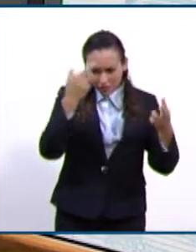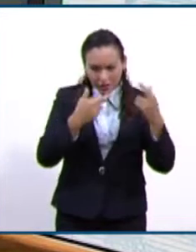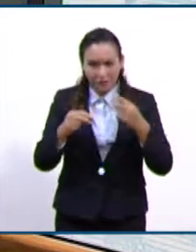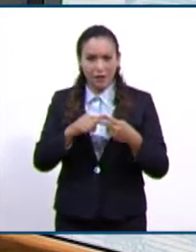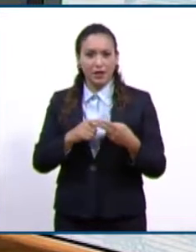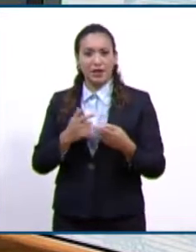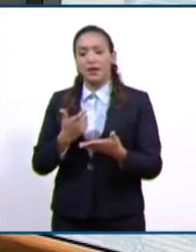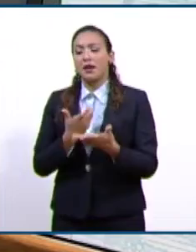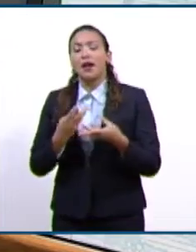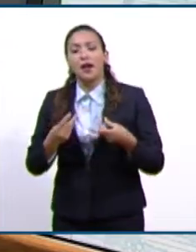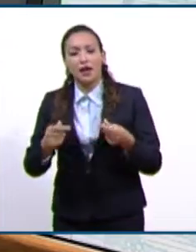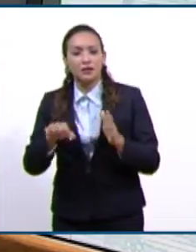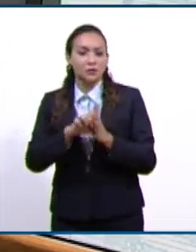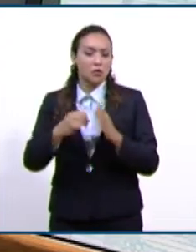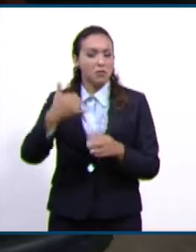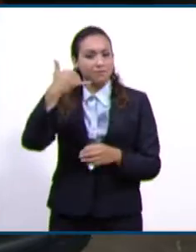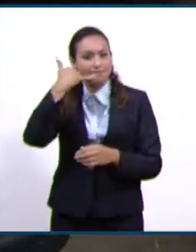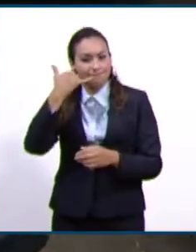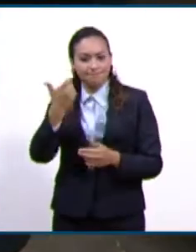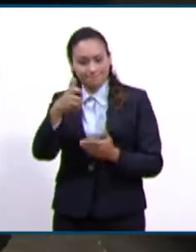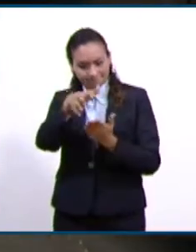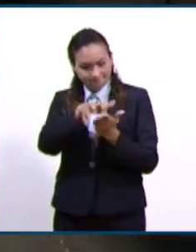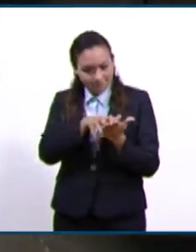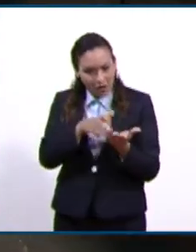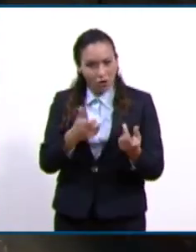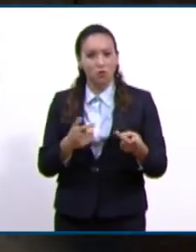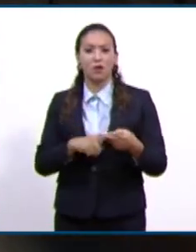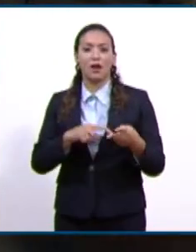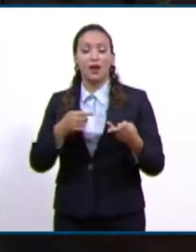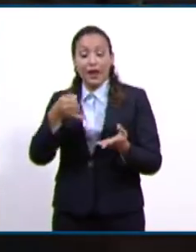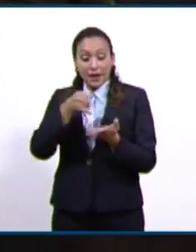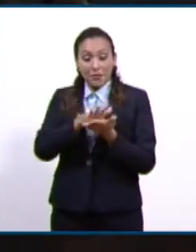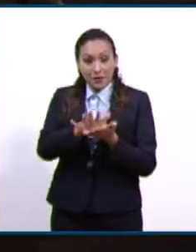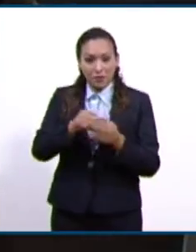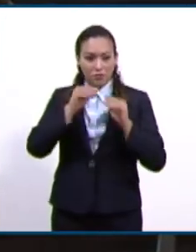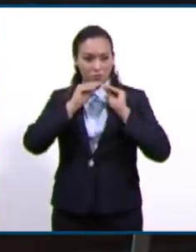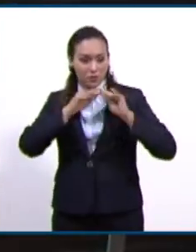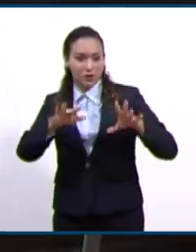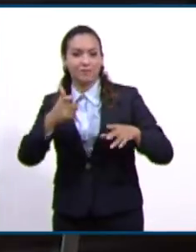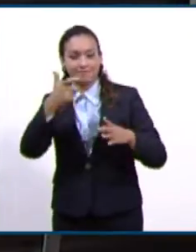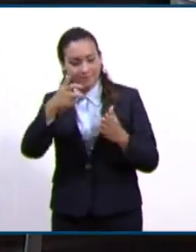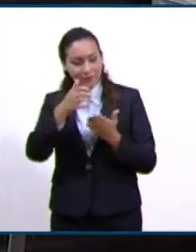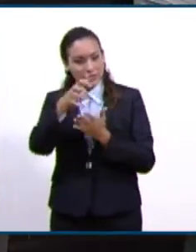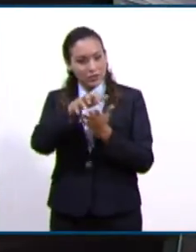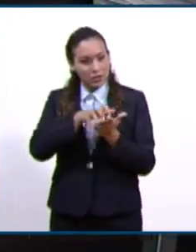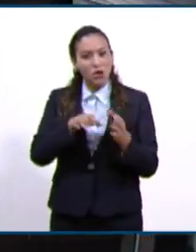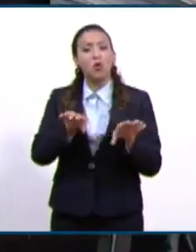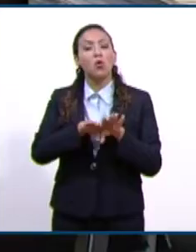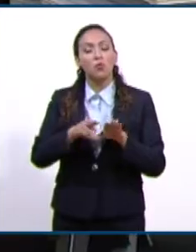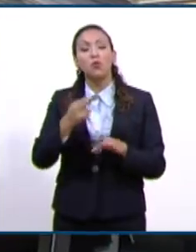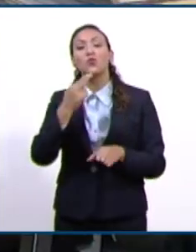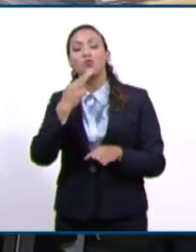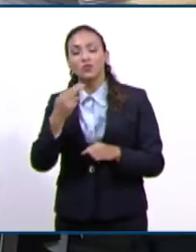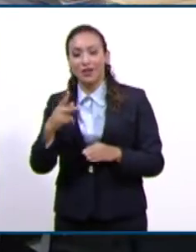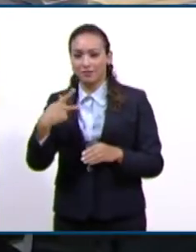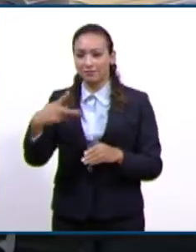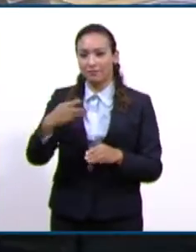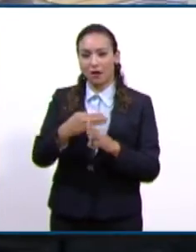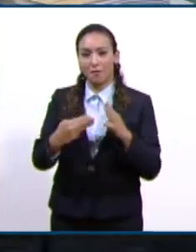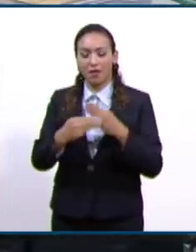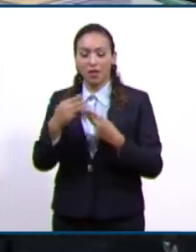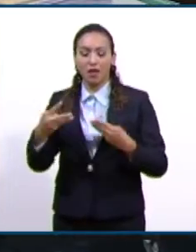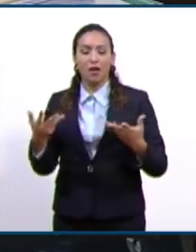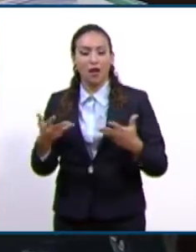los gastos de telefonía, las tareas de difusión, impresión y publicaciones se realizarán con recursos materiales propios,